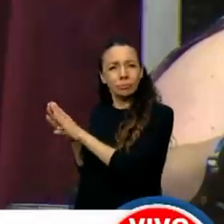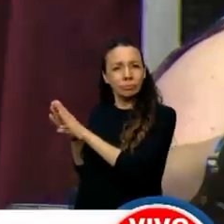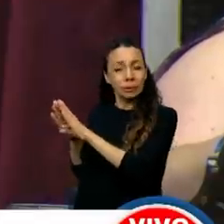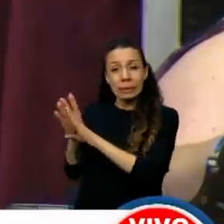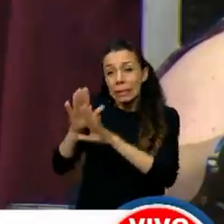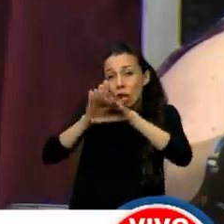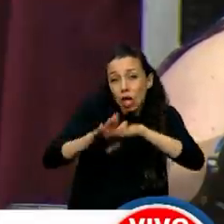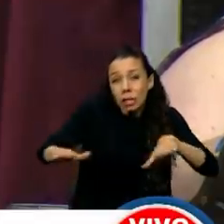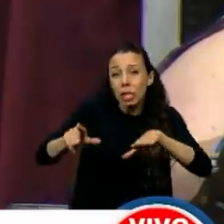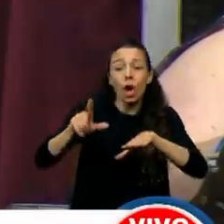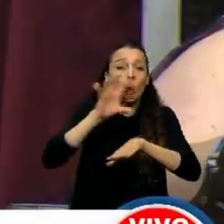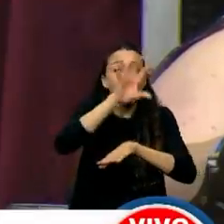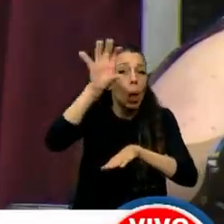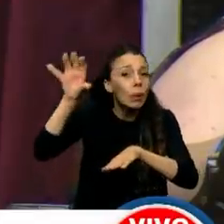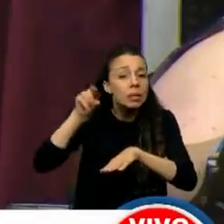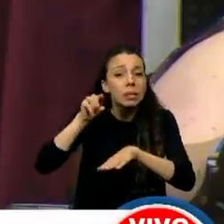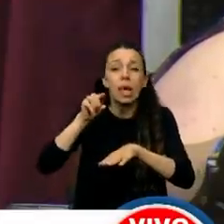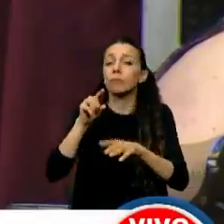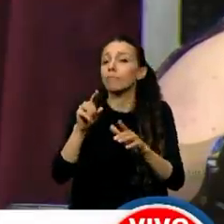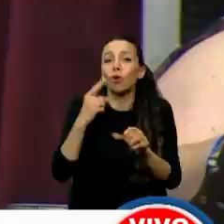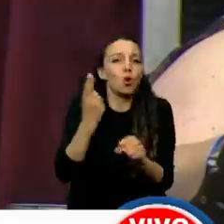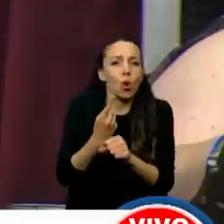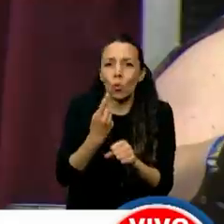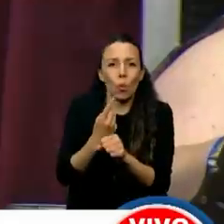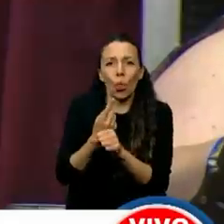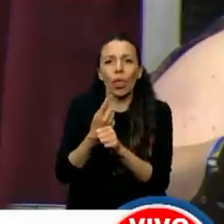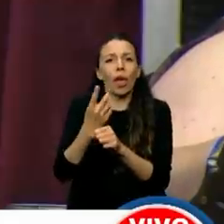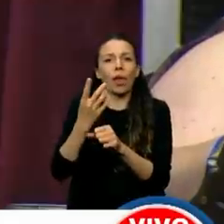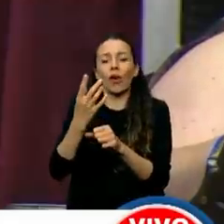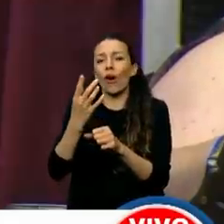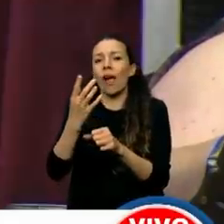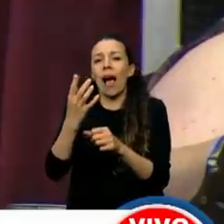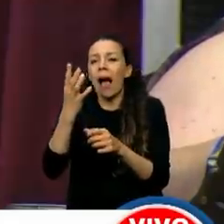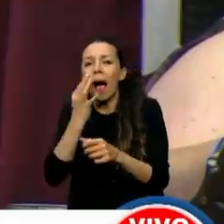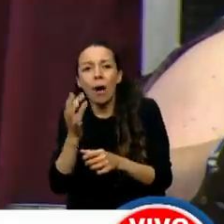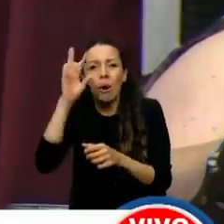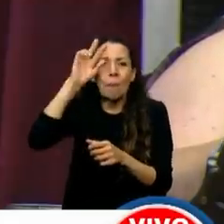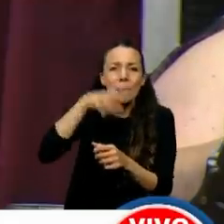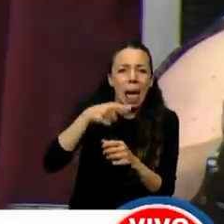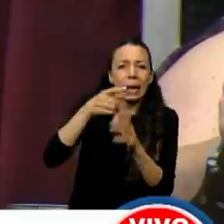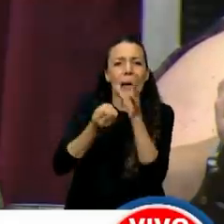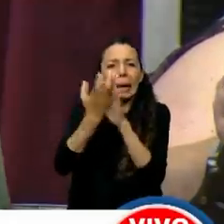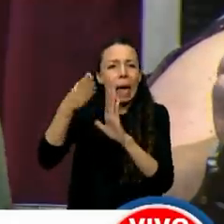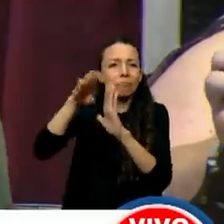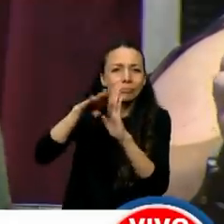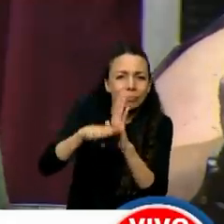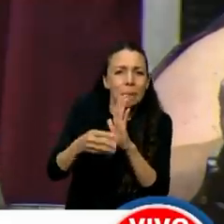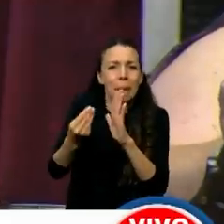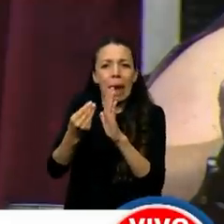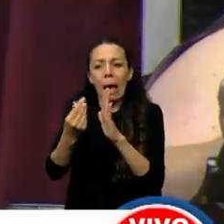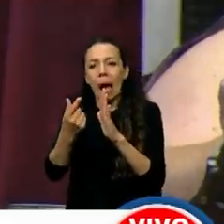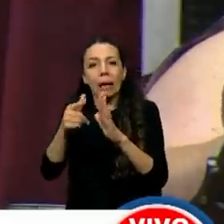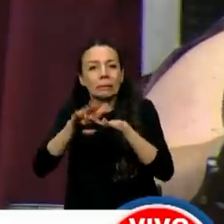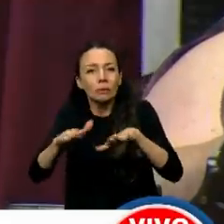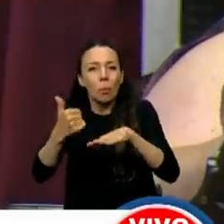argentinas que no tuvieron la oportunidad de que se diseñarán políticas para acompañarlos en